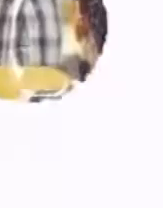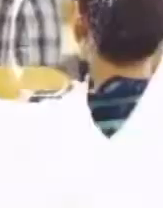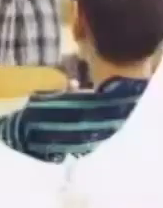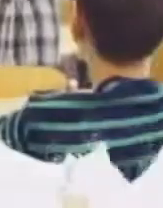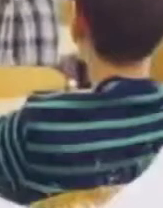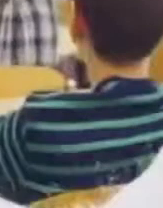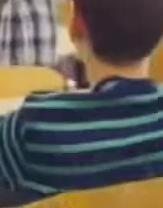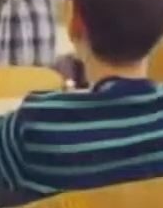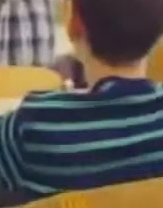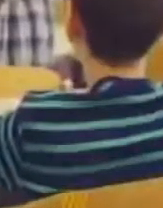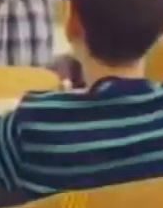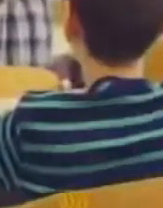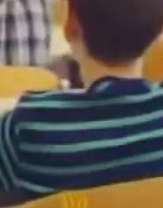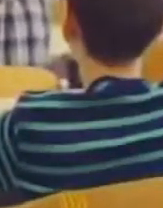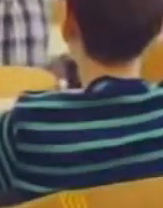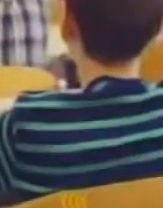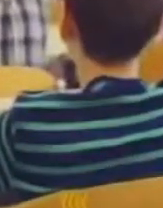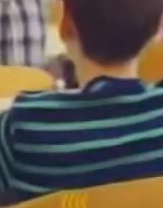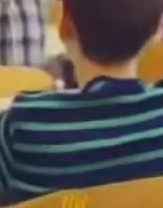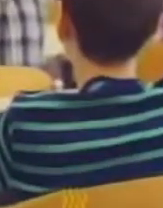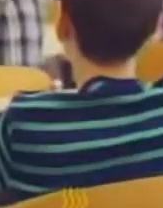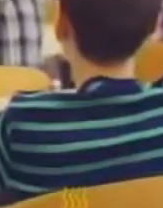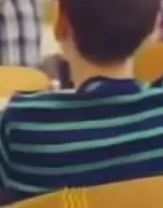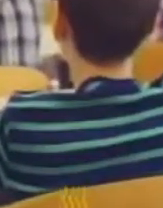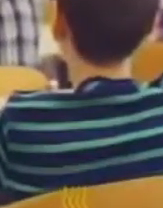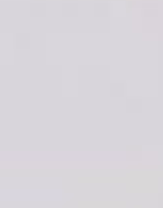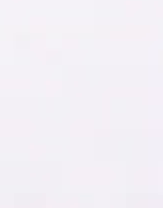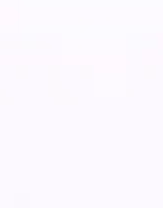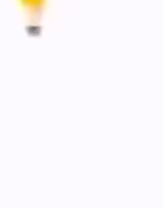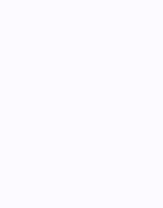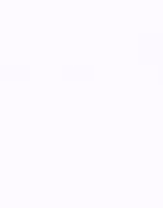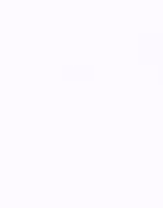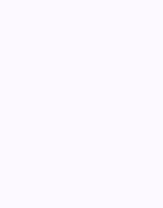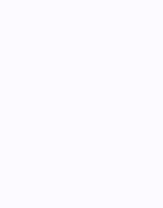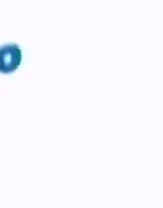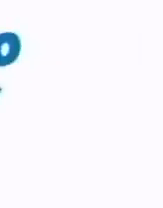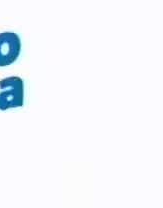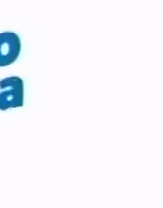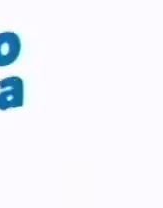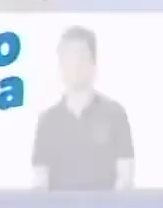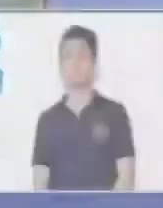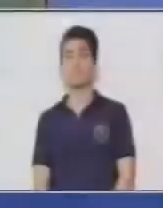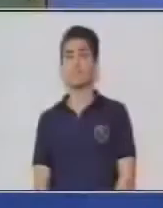A continuación, Matemática, Quinto Diversificado.